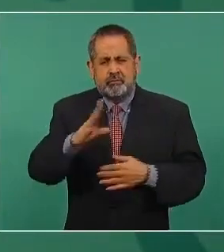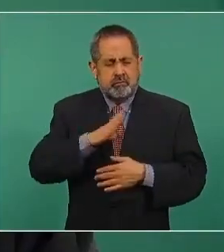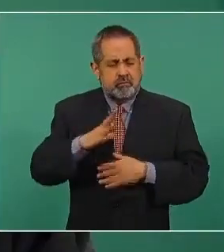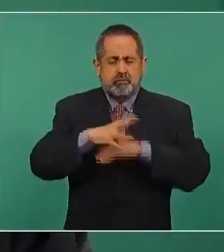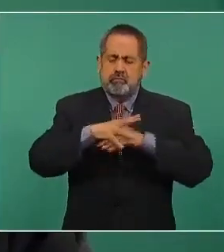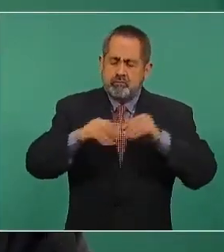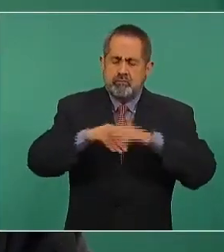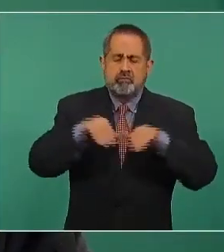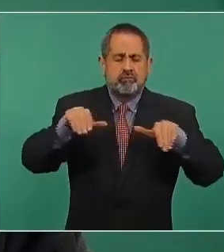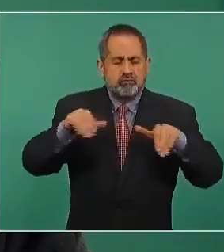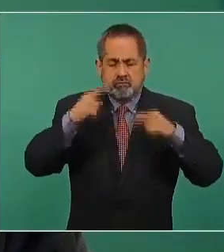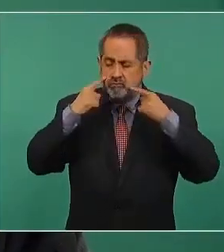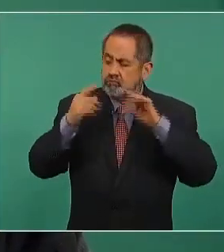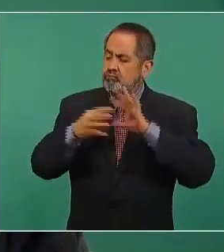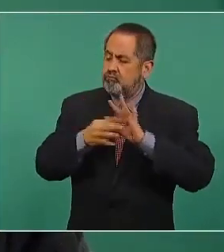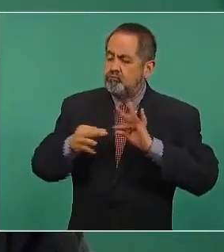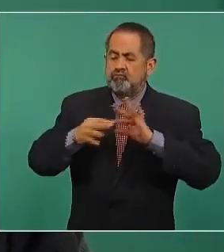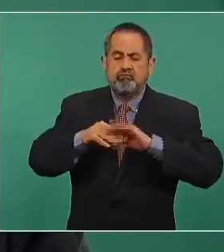objetividad,